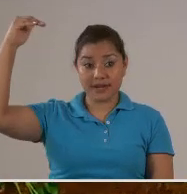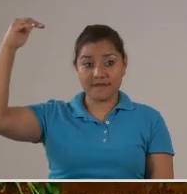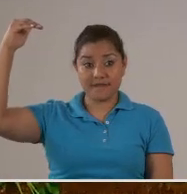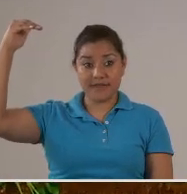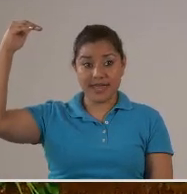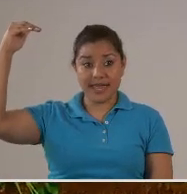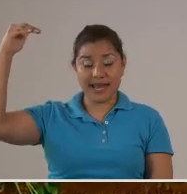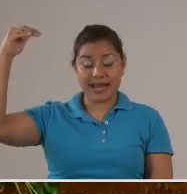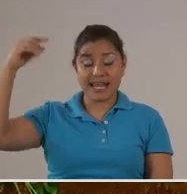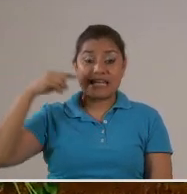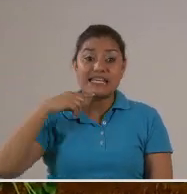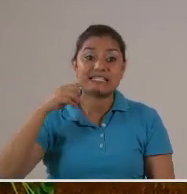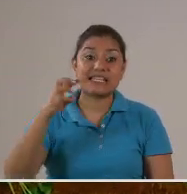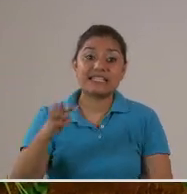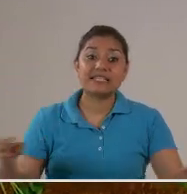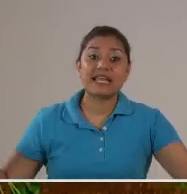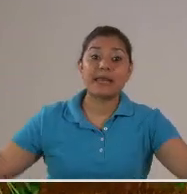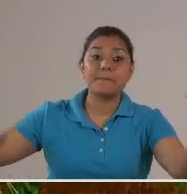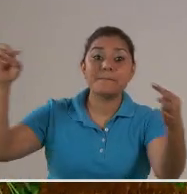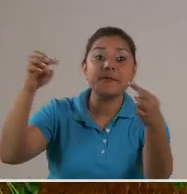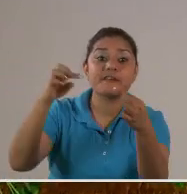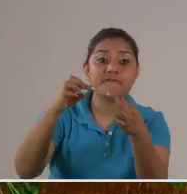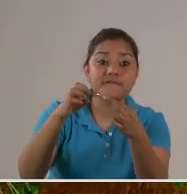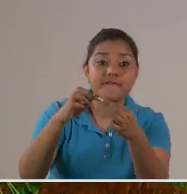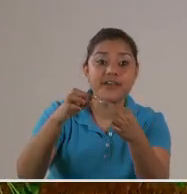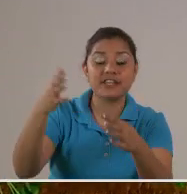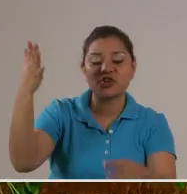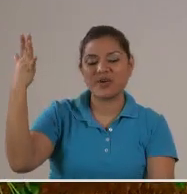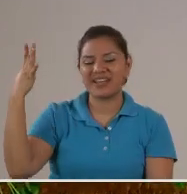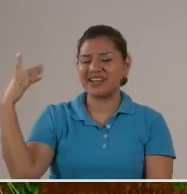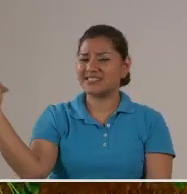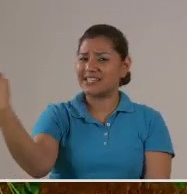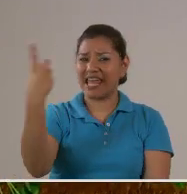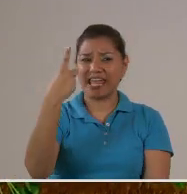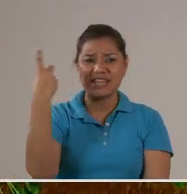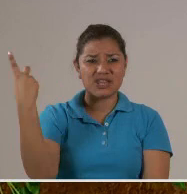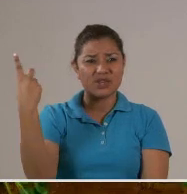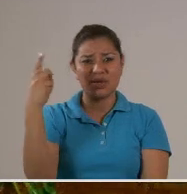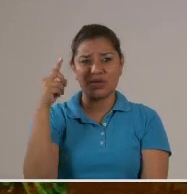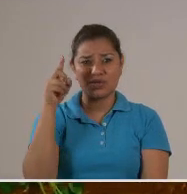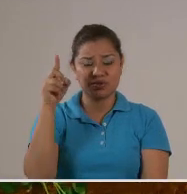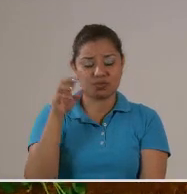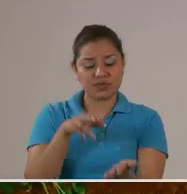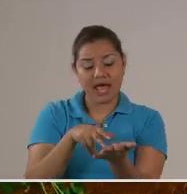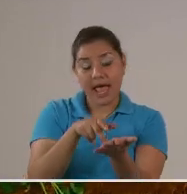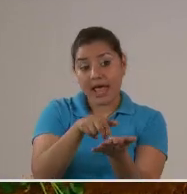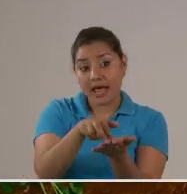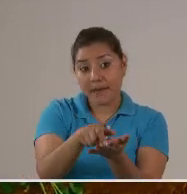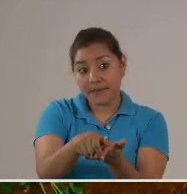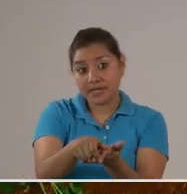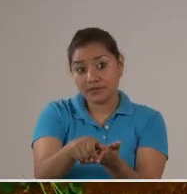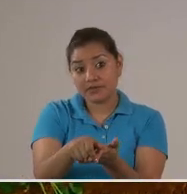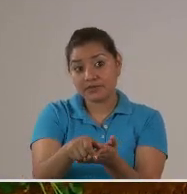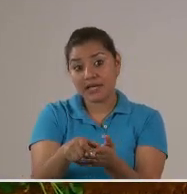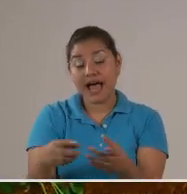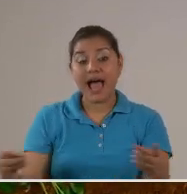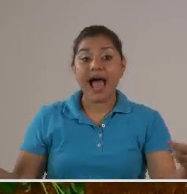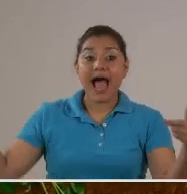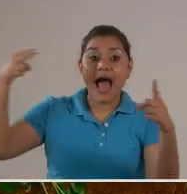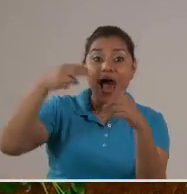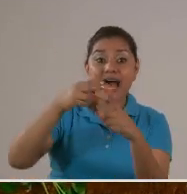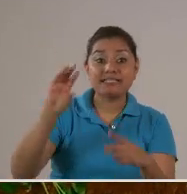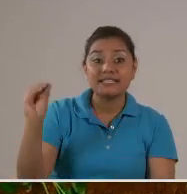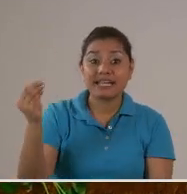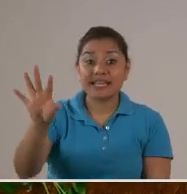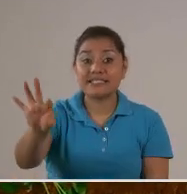dice perfecto eras en todos tus caminos hasta que se ó en ti a la iniquidad